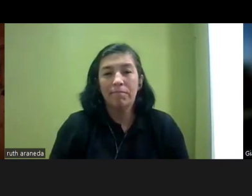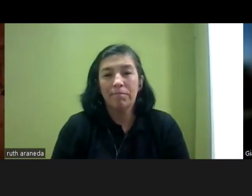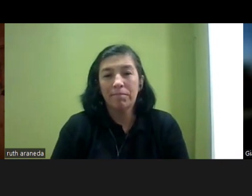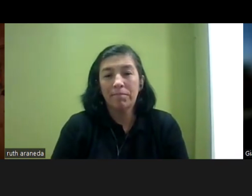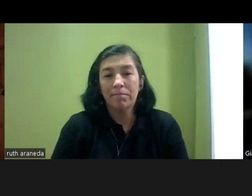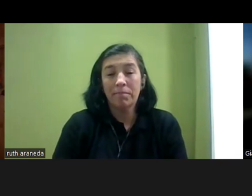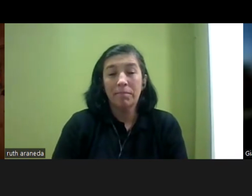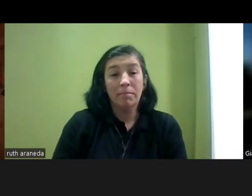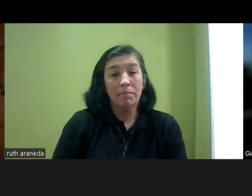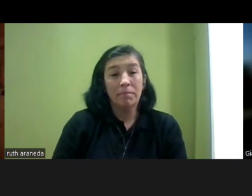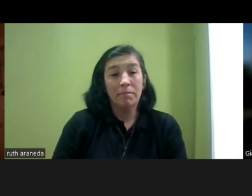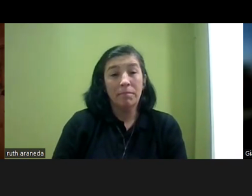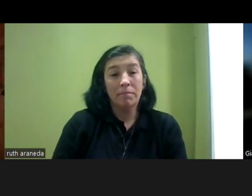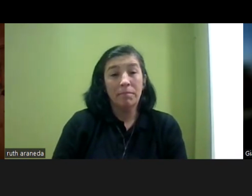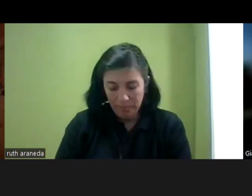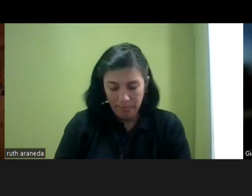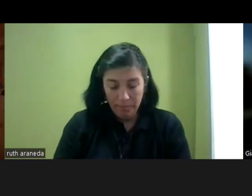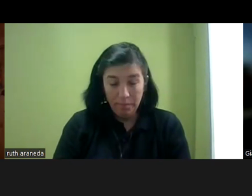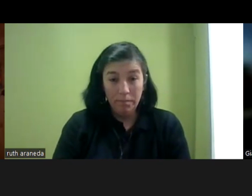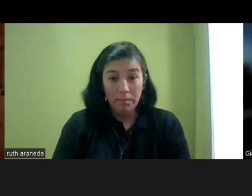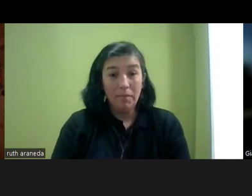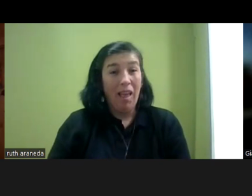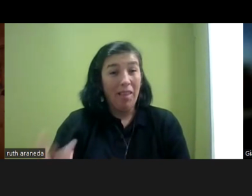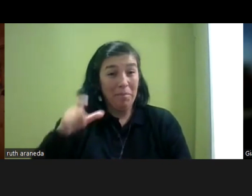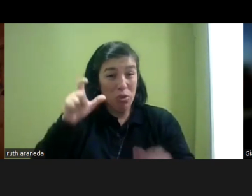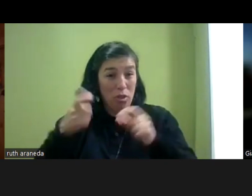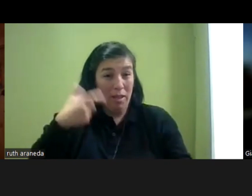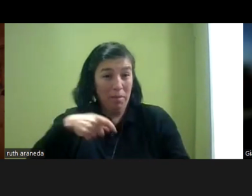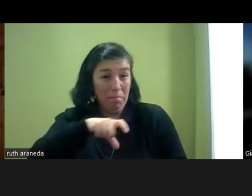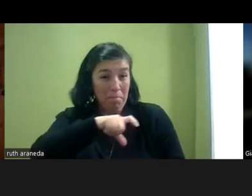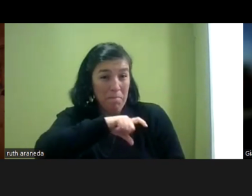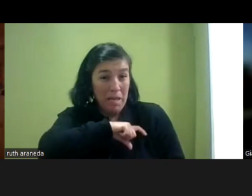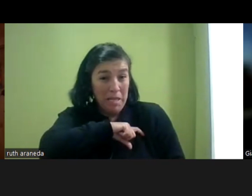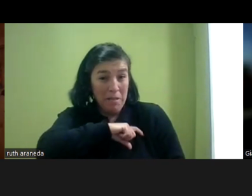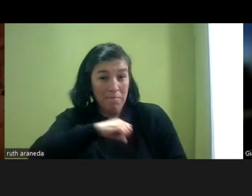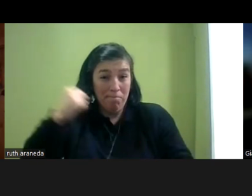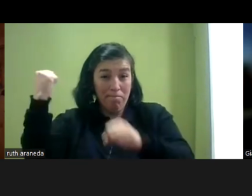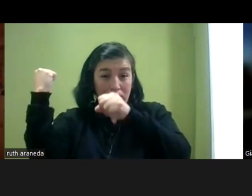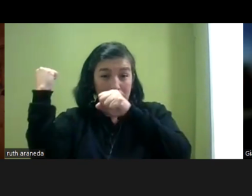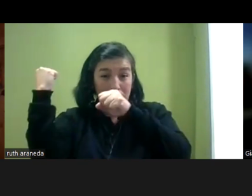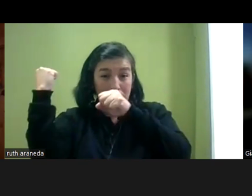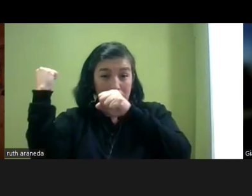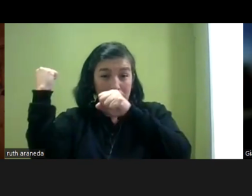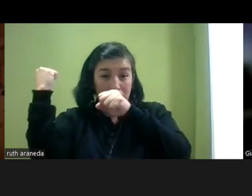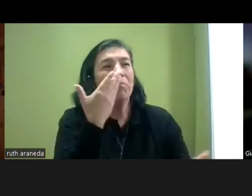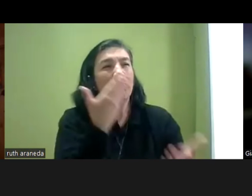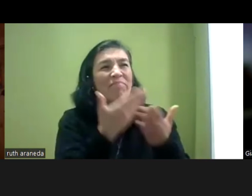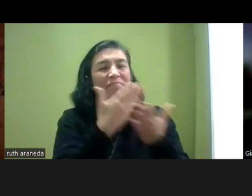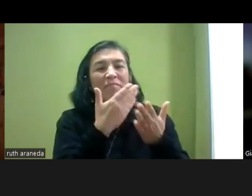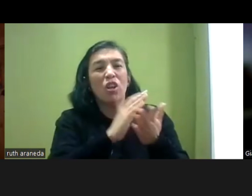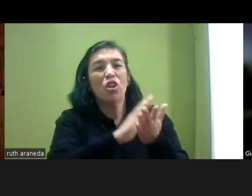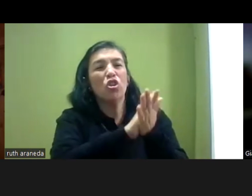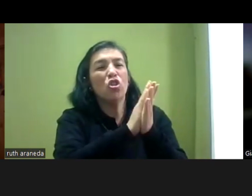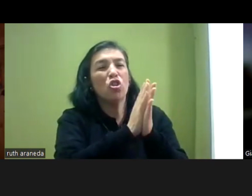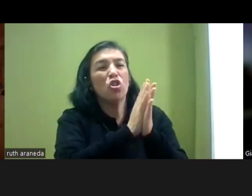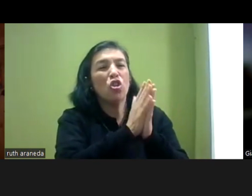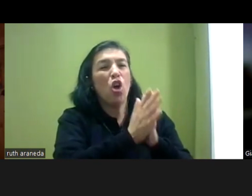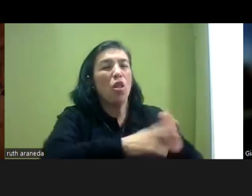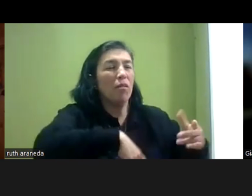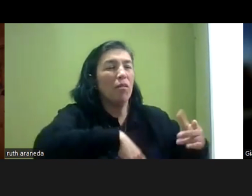Así que los conquistadores, entre otras cosas, se dedican a destruir el arte rupestre de esa